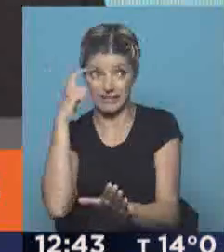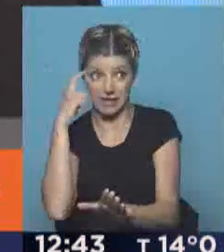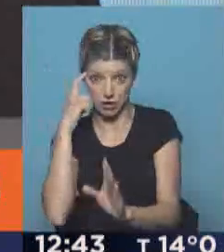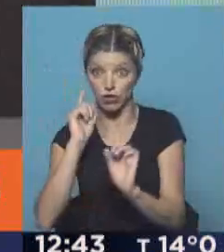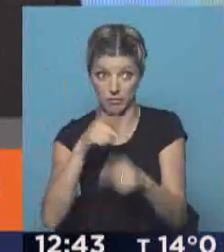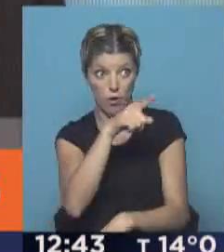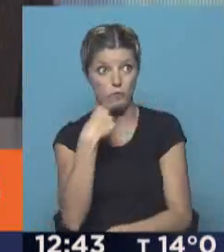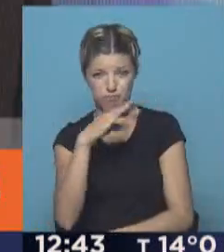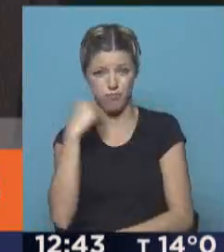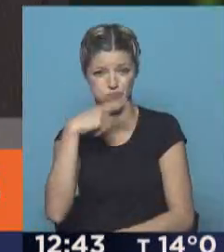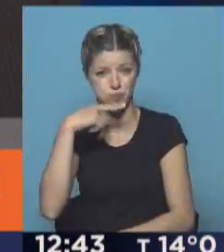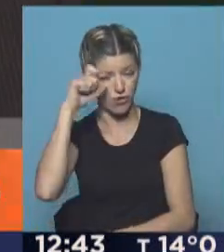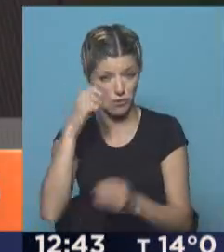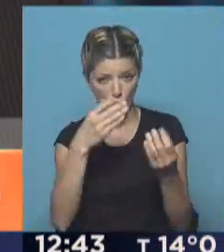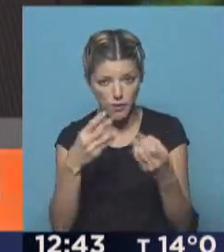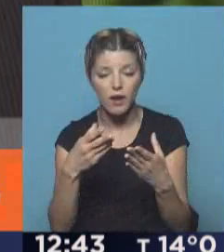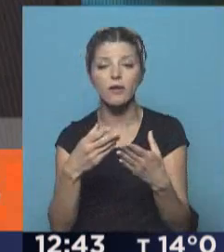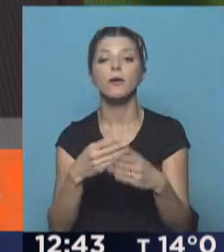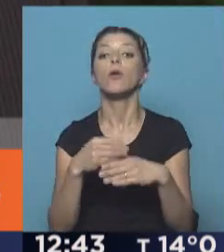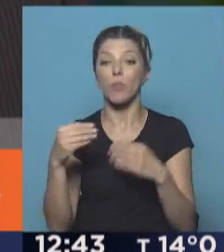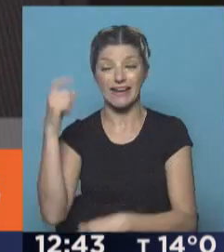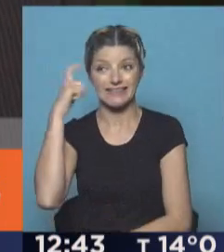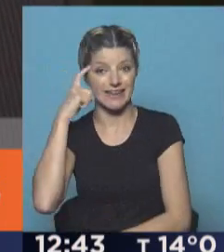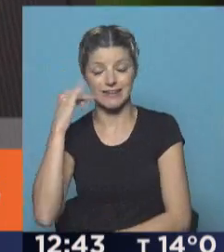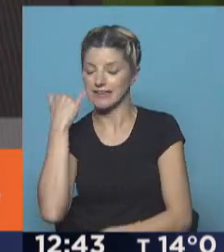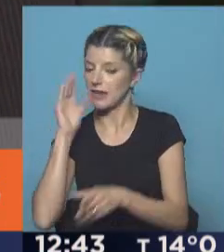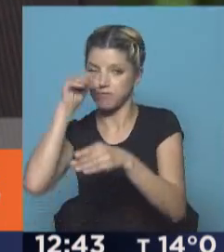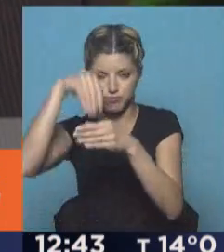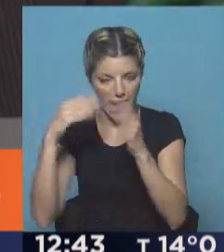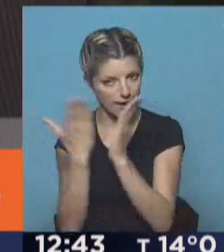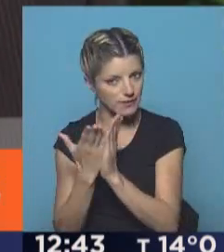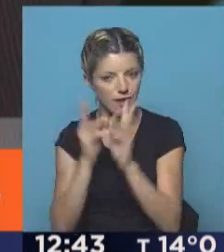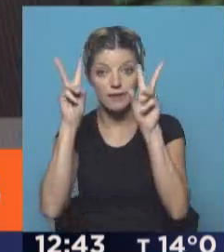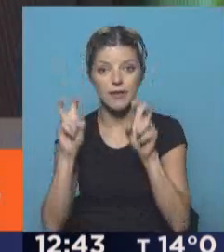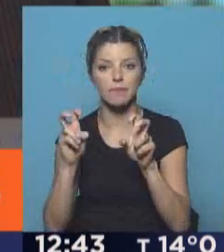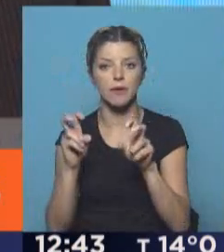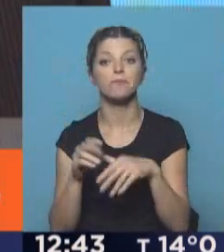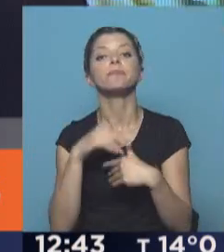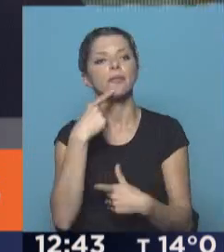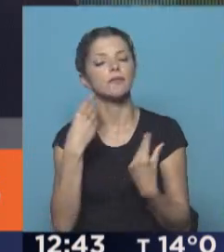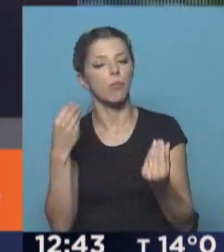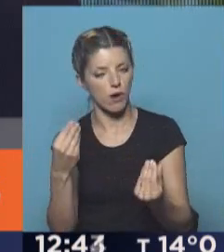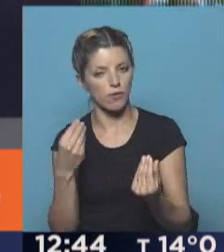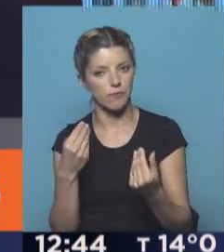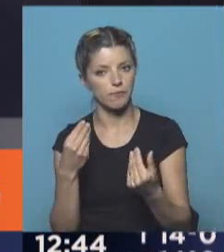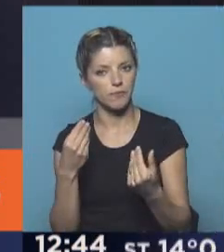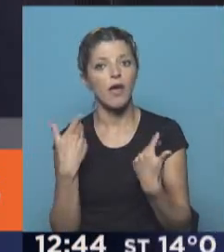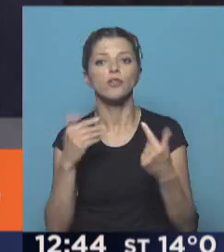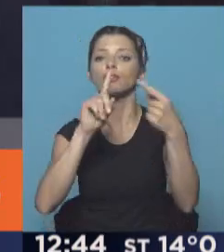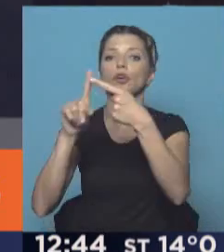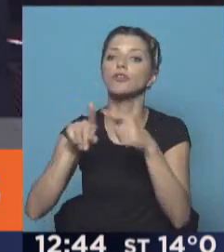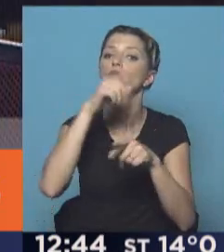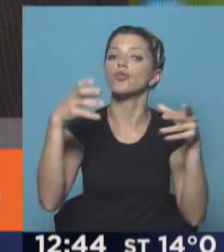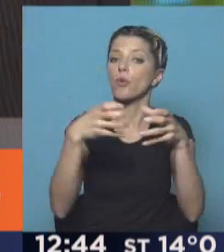decía José, terrorismo psiquiátrico. Bueno, la psiquiatría se ha metido en este tema y dicen, bueno, hay contactos normalmente con otros grupos